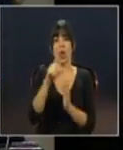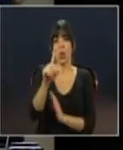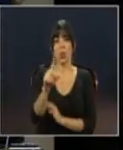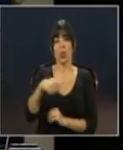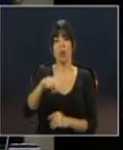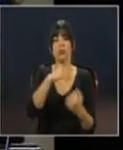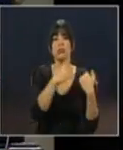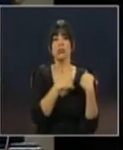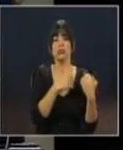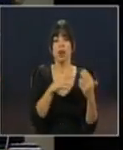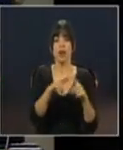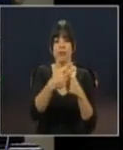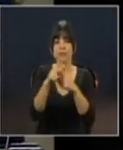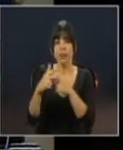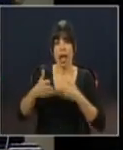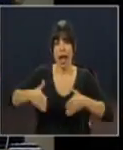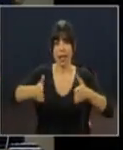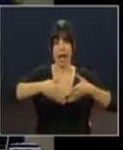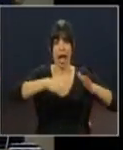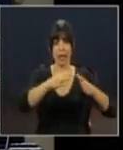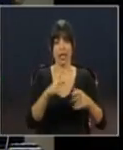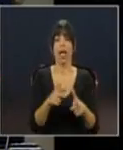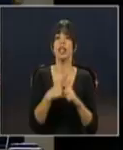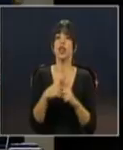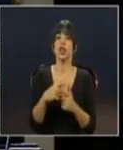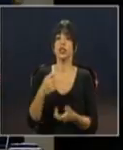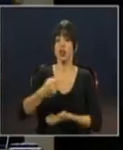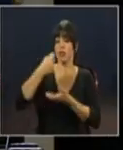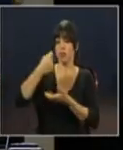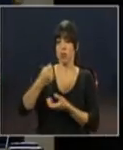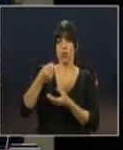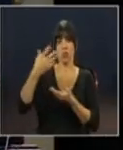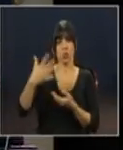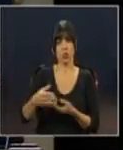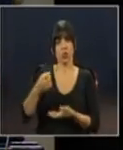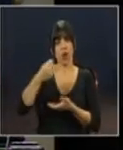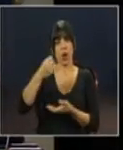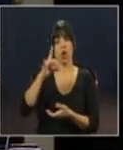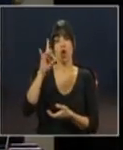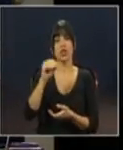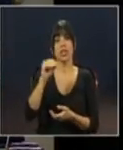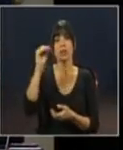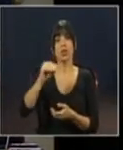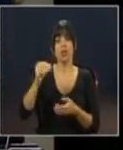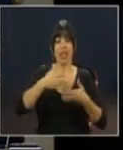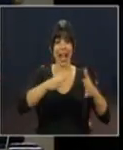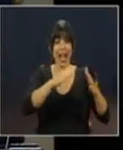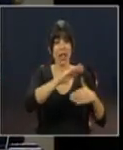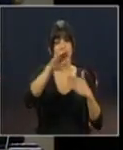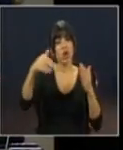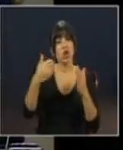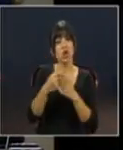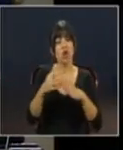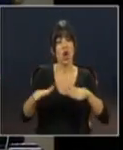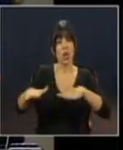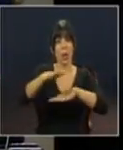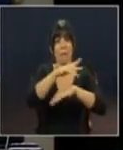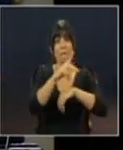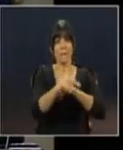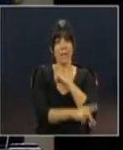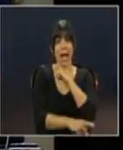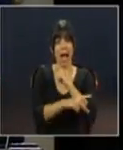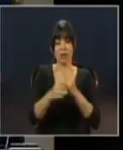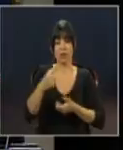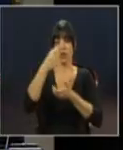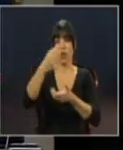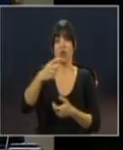ella, ustedes no solo aseguran cuantiosos recursos para el 80% del total de carreteras y caminos de todos los territorios, sino que